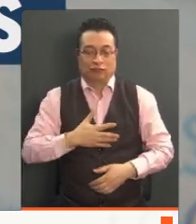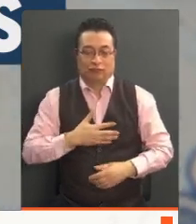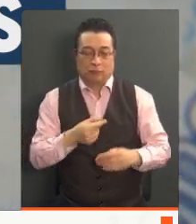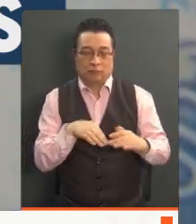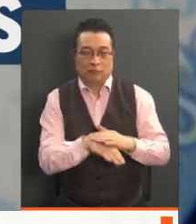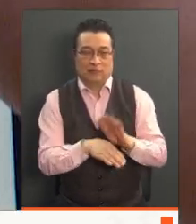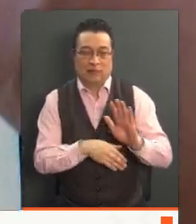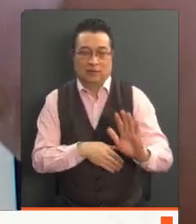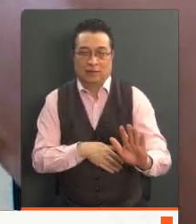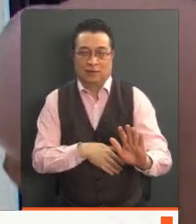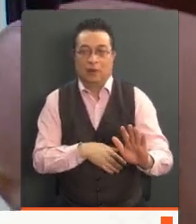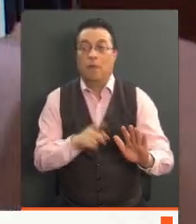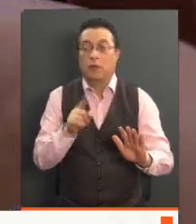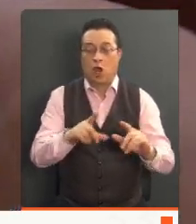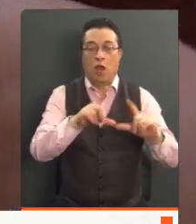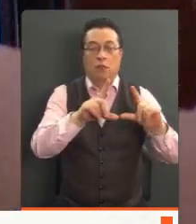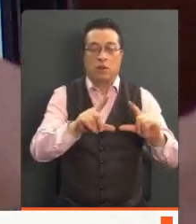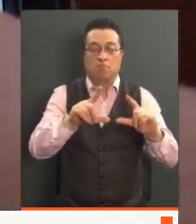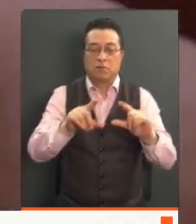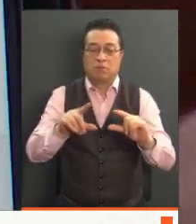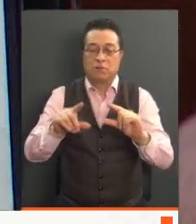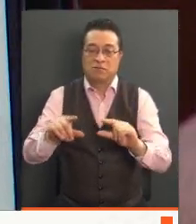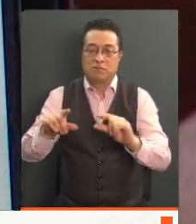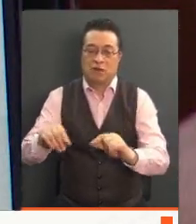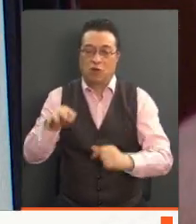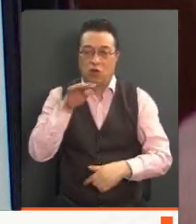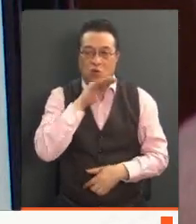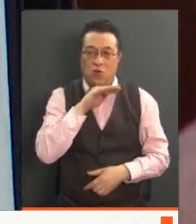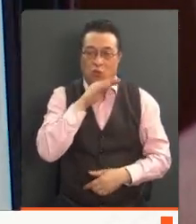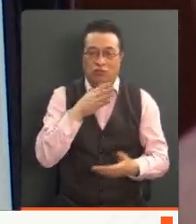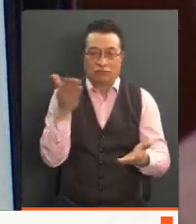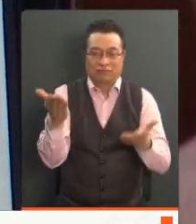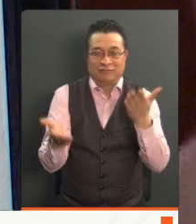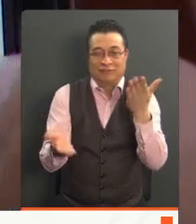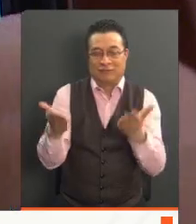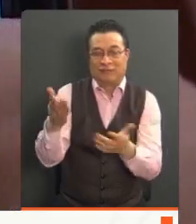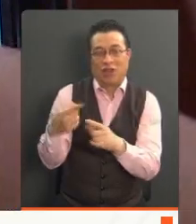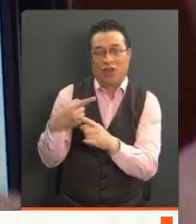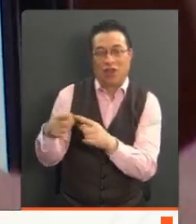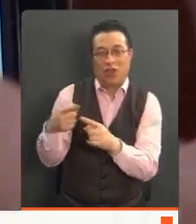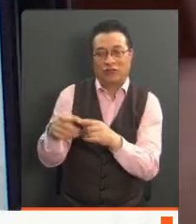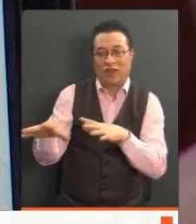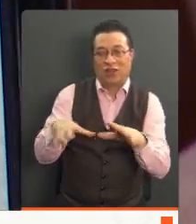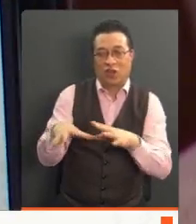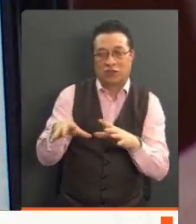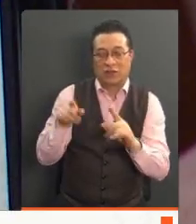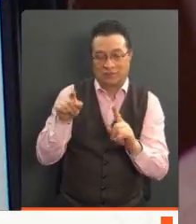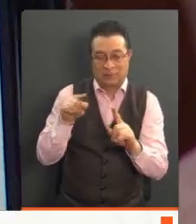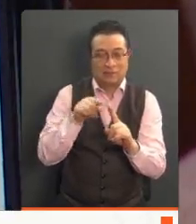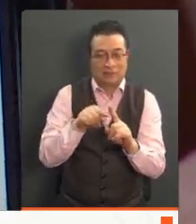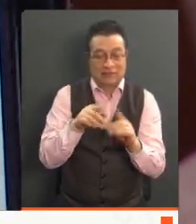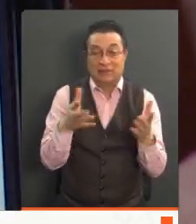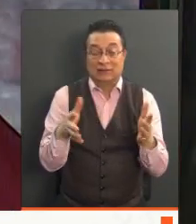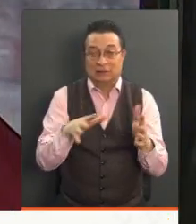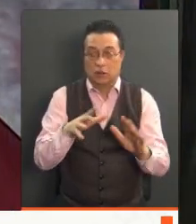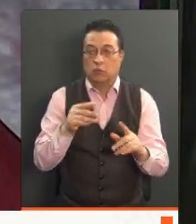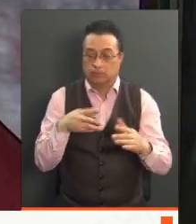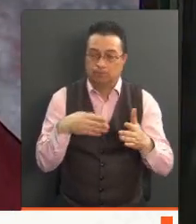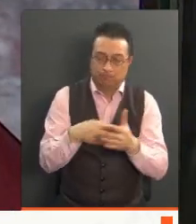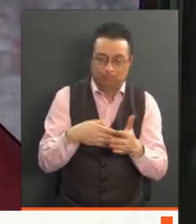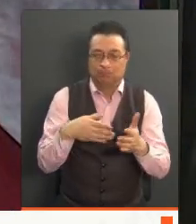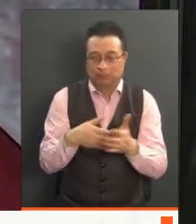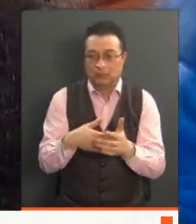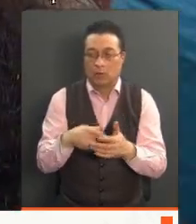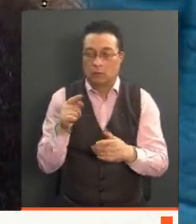sí, cada vez son menos quienes las utilizan. En comparación a otros productos, son consideradas algo restrictivas. Liquidan